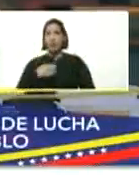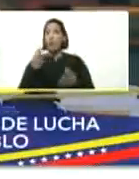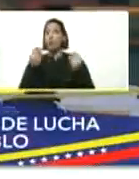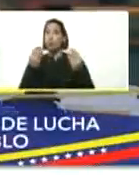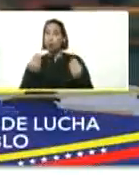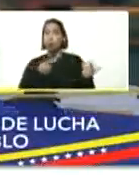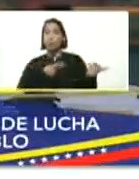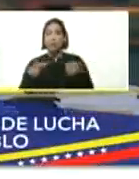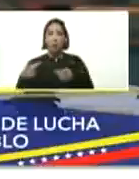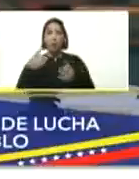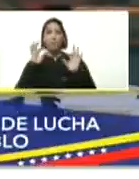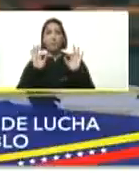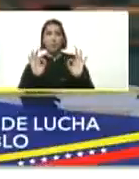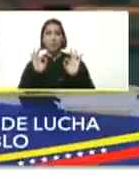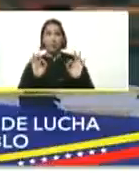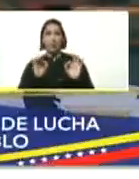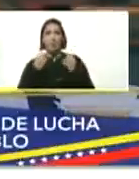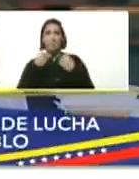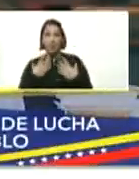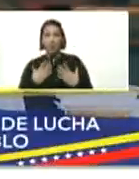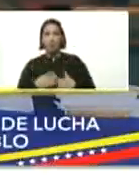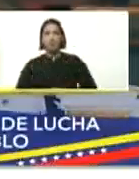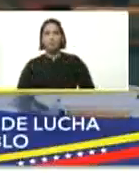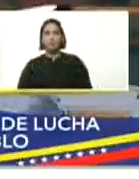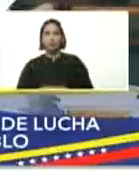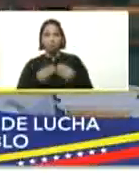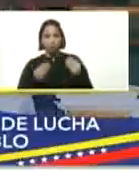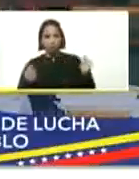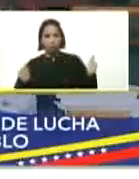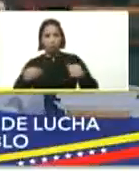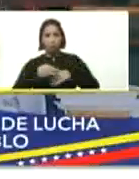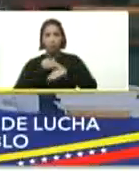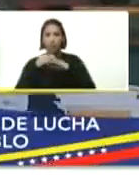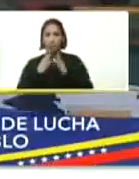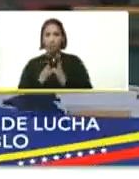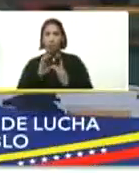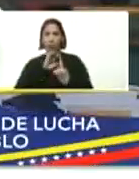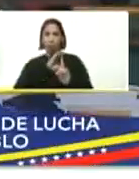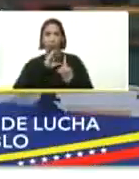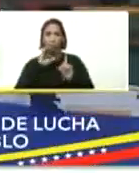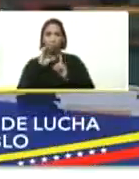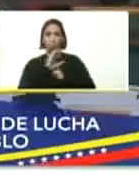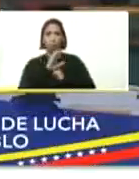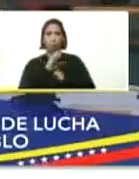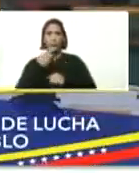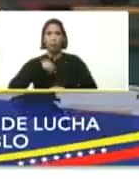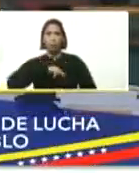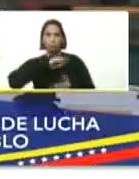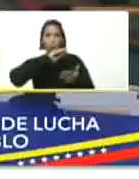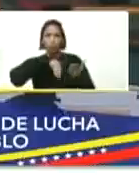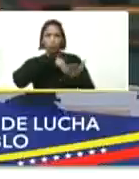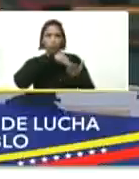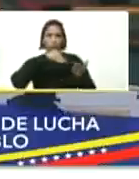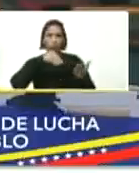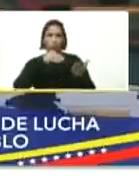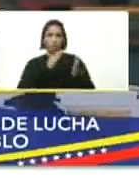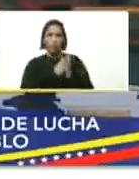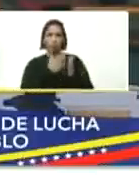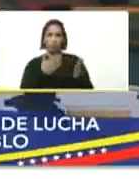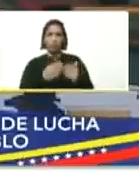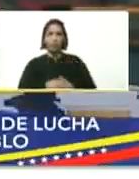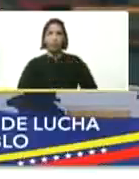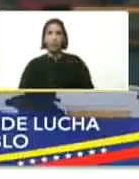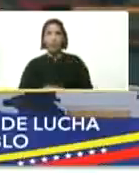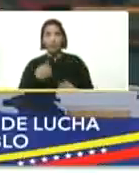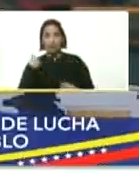especiales. Está bien que me corrija el ministro de la Cultura. Este lo vamos a bautizar. Tenemos